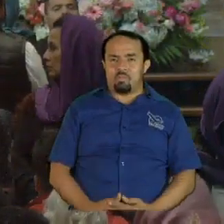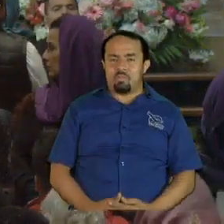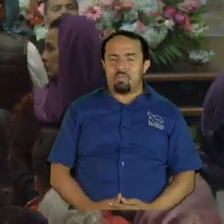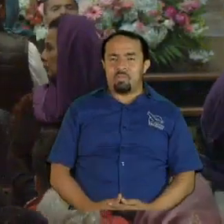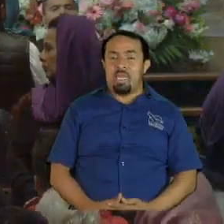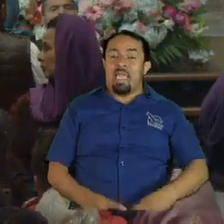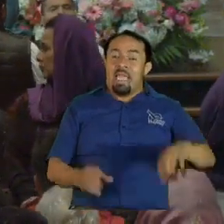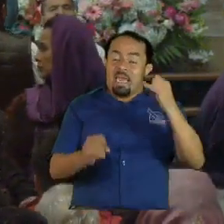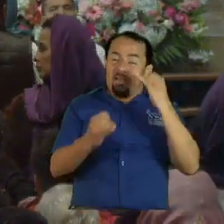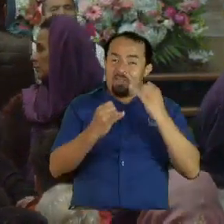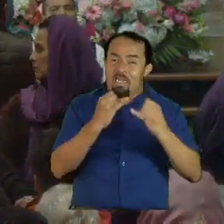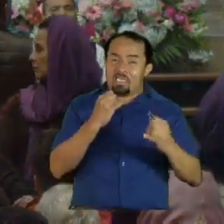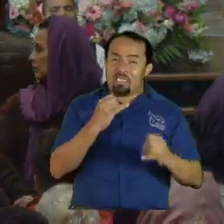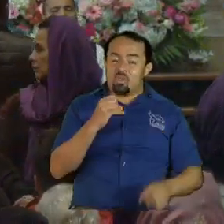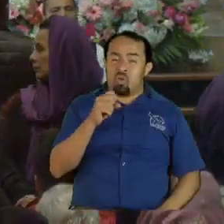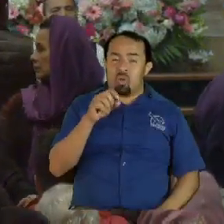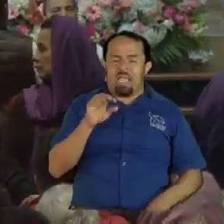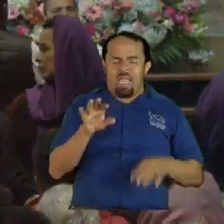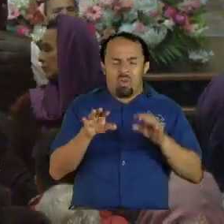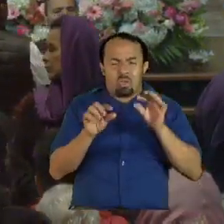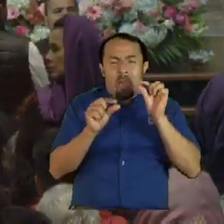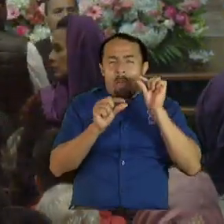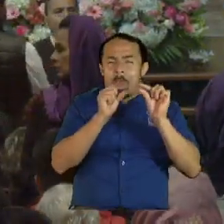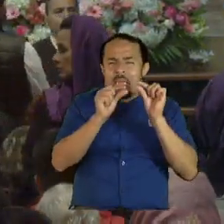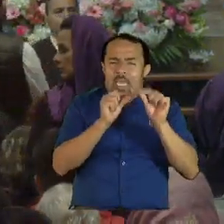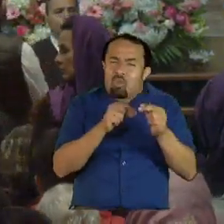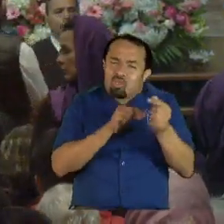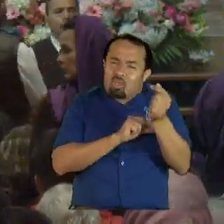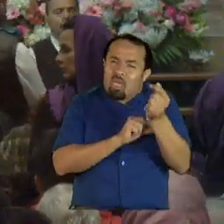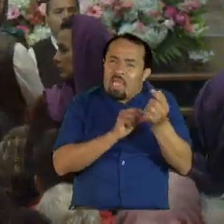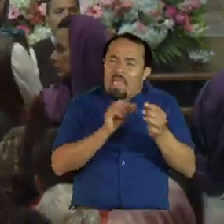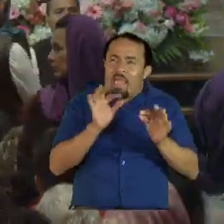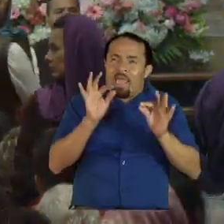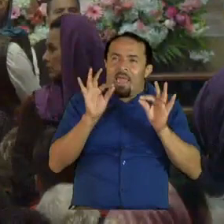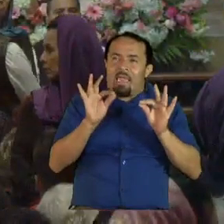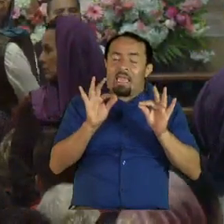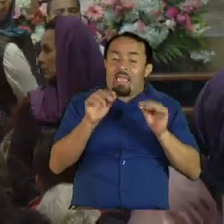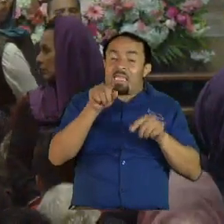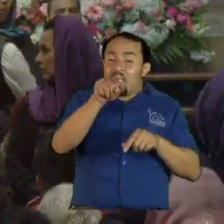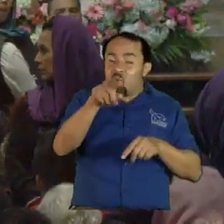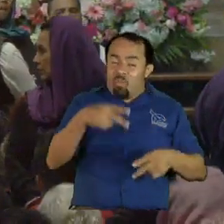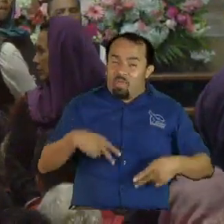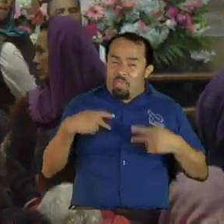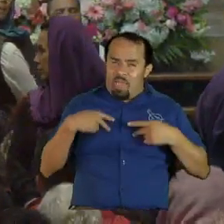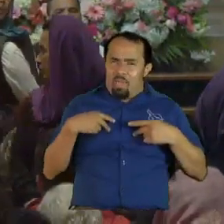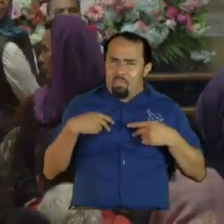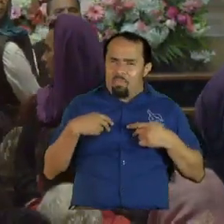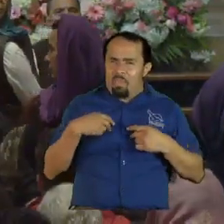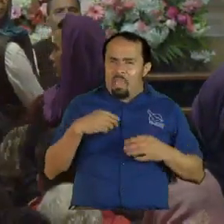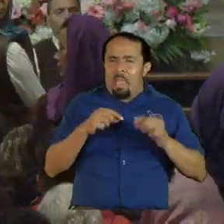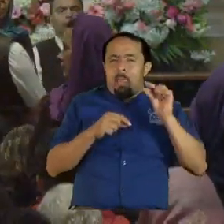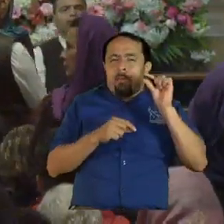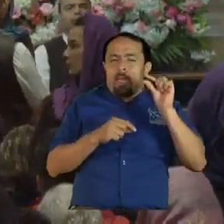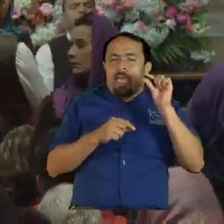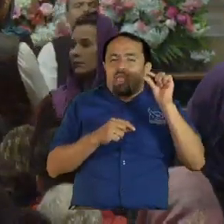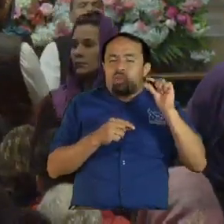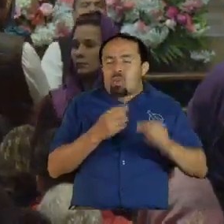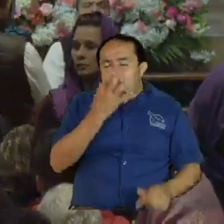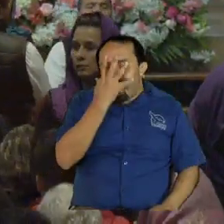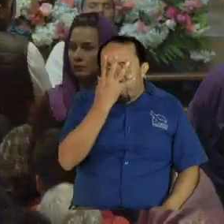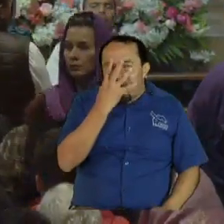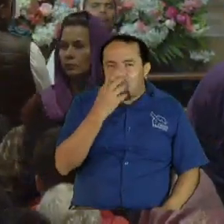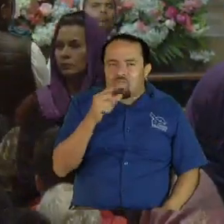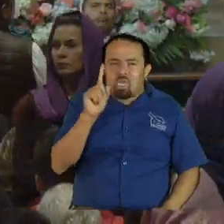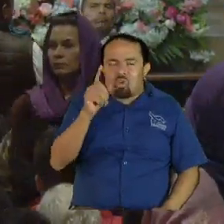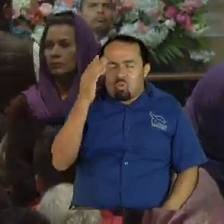En la finalización, en los pequeños detalles, esto ya no, hijo, esto ya no te va a servir, esto por acá, para. Entonces